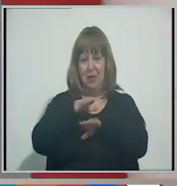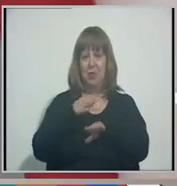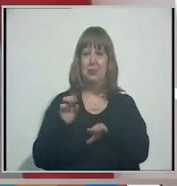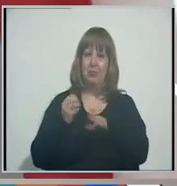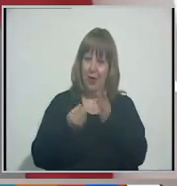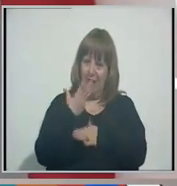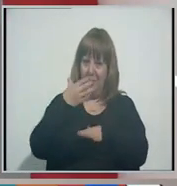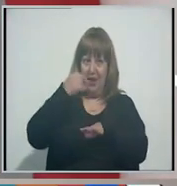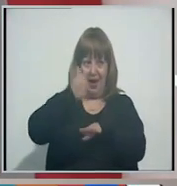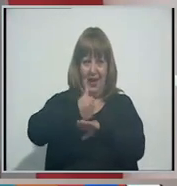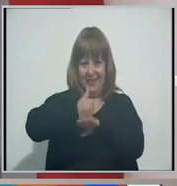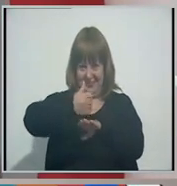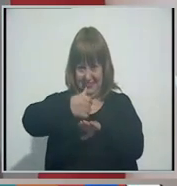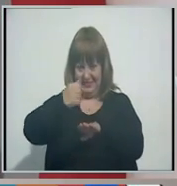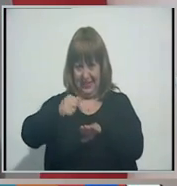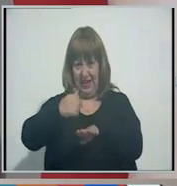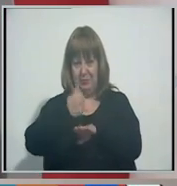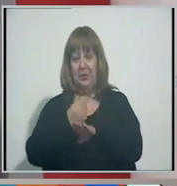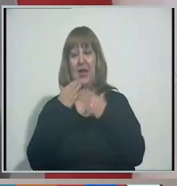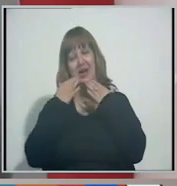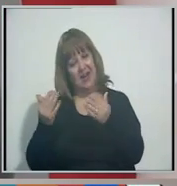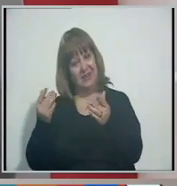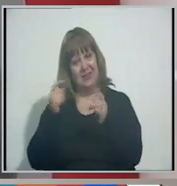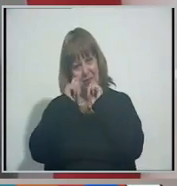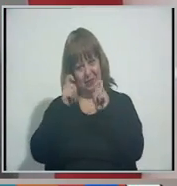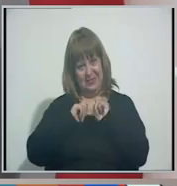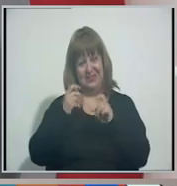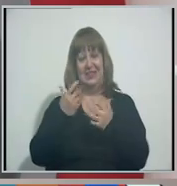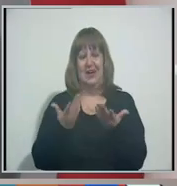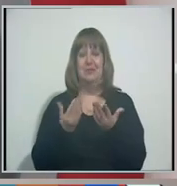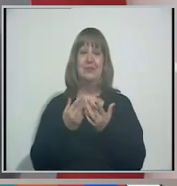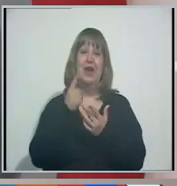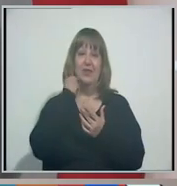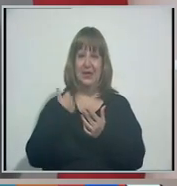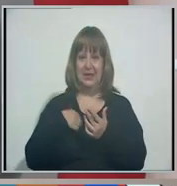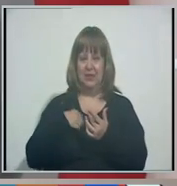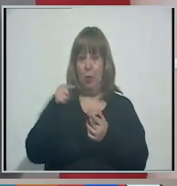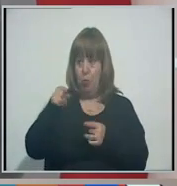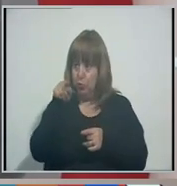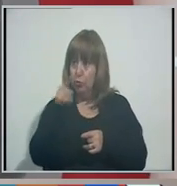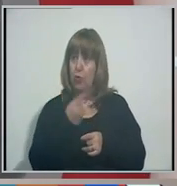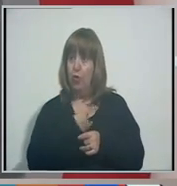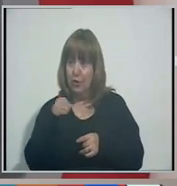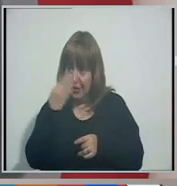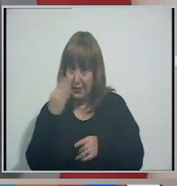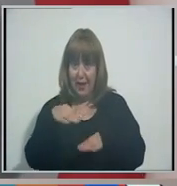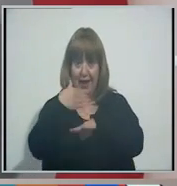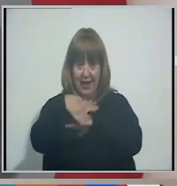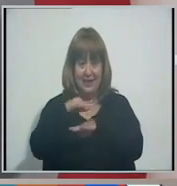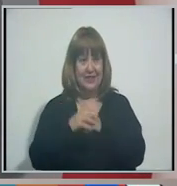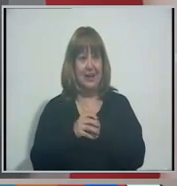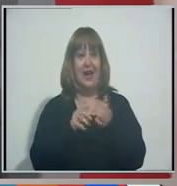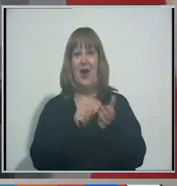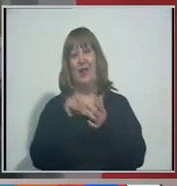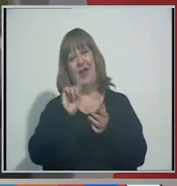Hola, Abel, un gusto. Sí, bueno, gracias por venir a Buen Día Argentina. No, por favor, gracias por venir. Deberías estar en este momento en el desnudo sí, vial. Me hice las 5